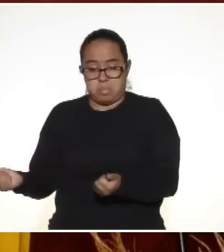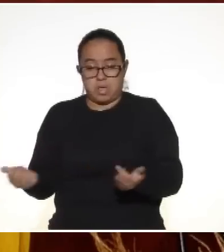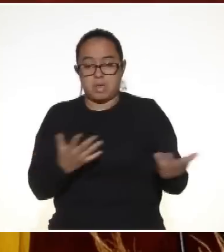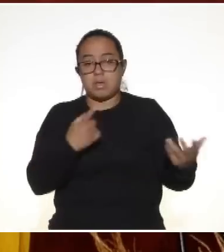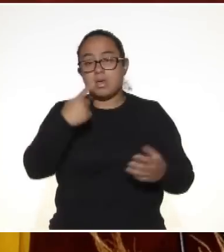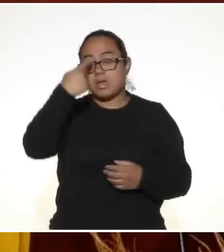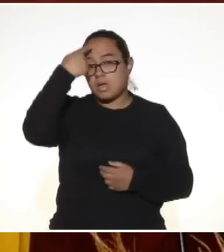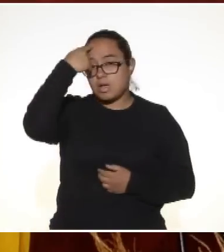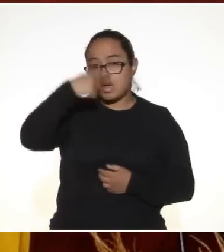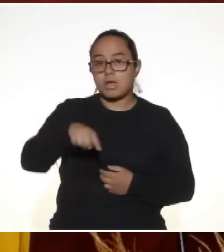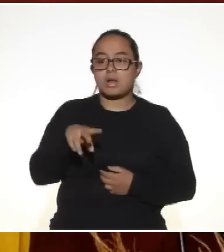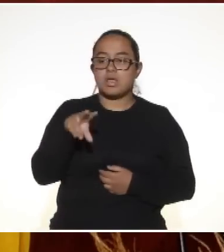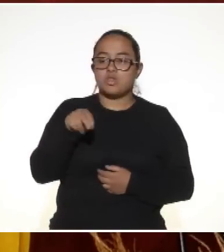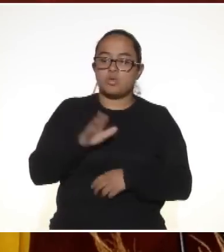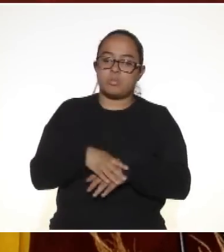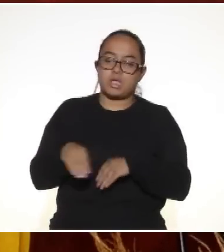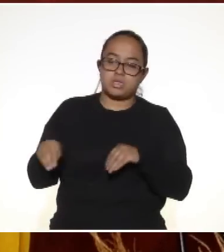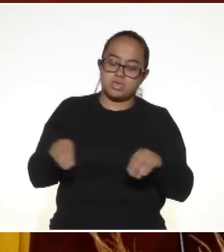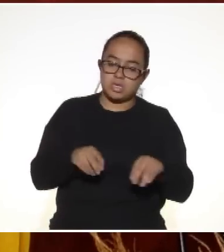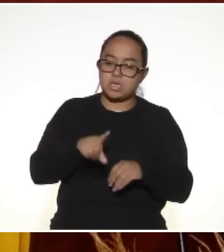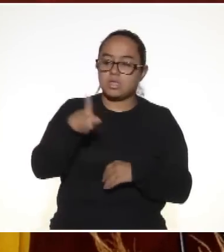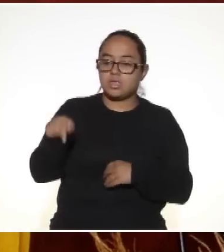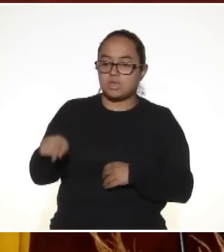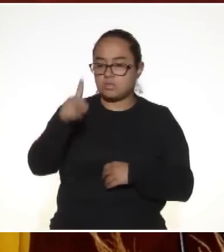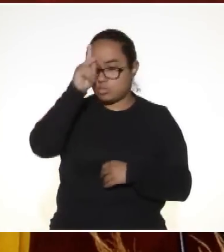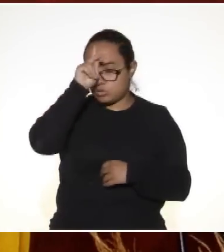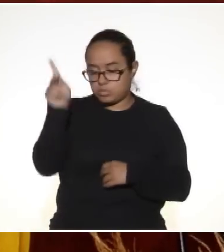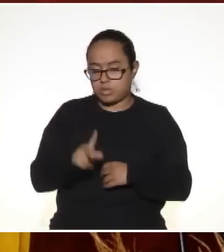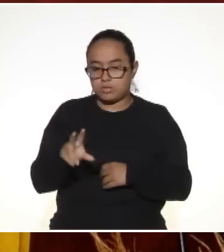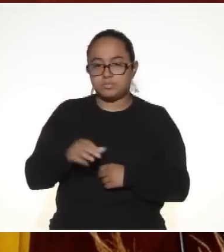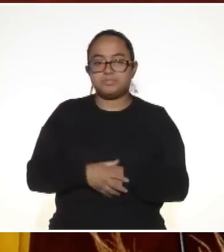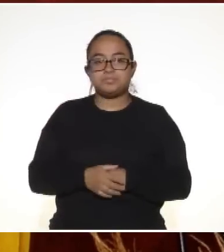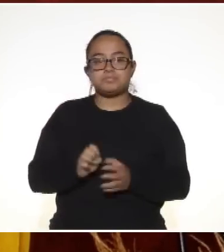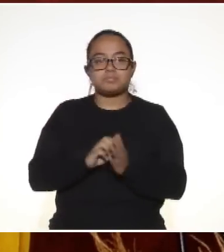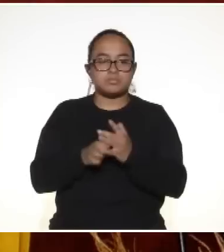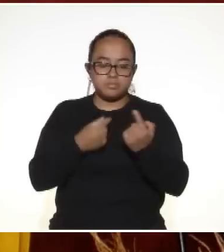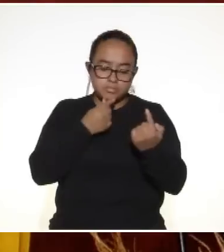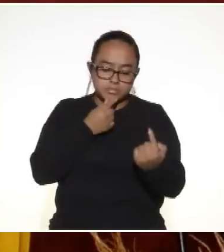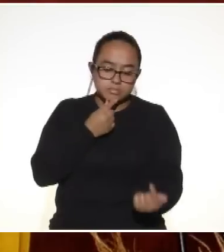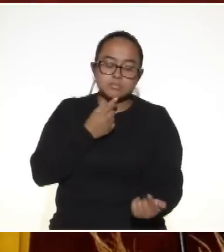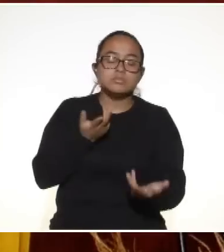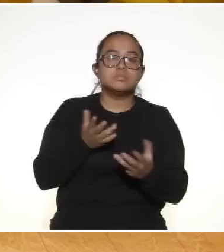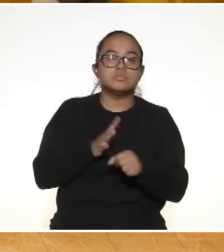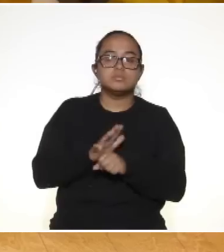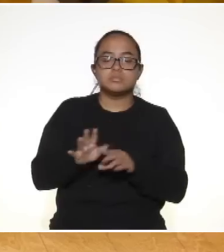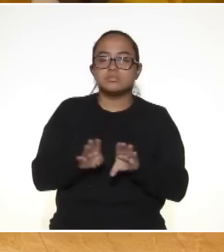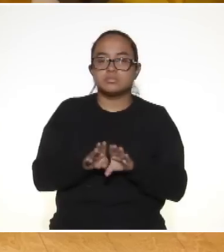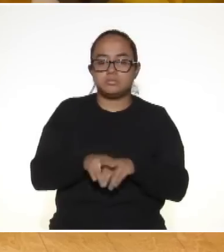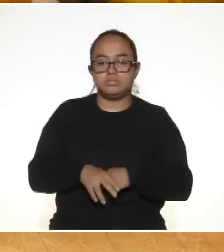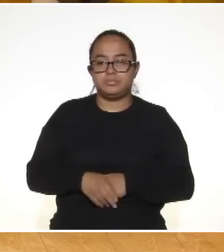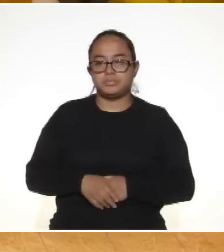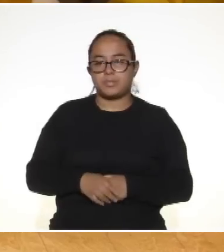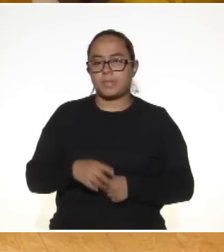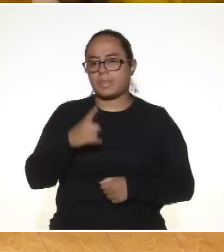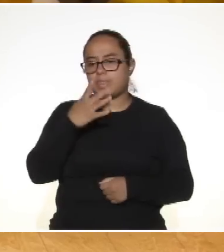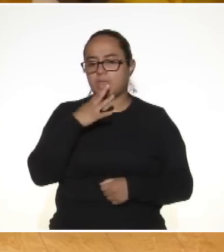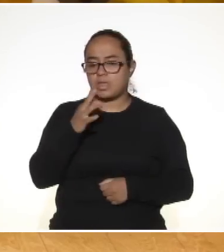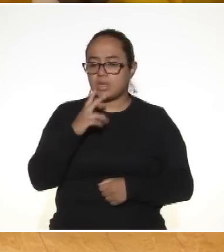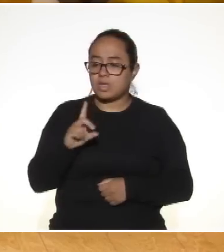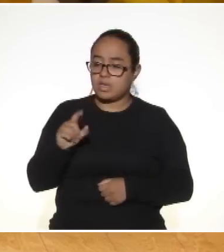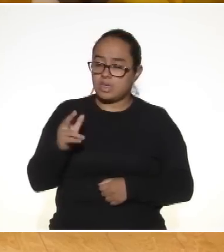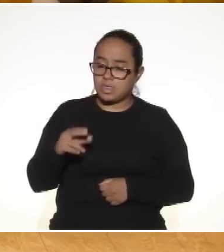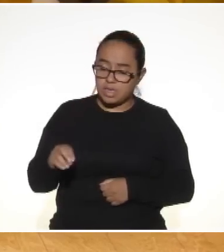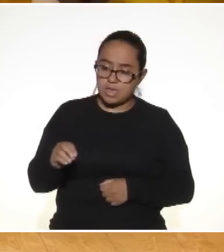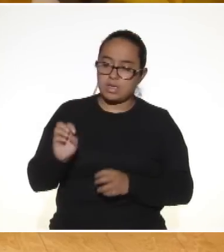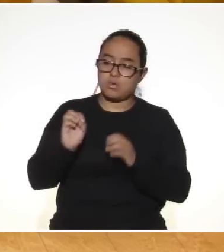Para evitar que hubiera ningún otro movimiento y la pudiéramos complicar. Claro. ¿Con los niños algo especial en cuanto a fracturas? No, simplemente tratar de limitar el daño, evitar